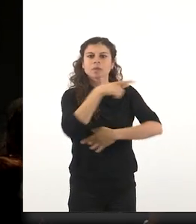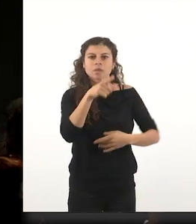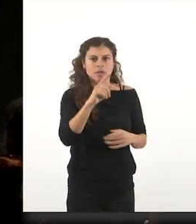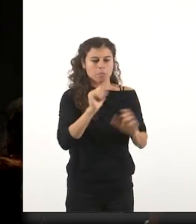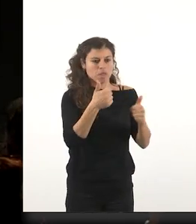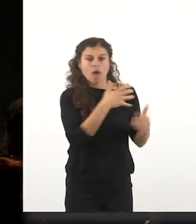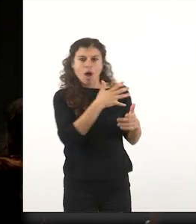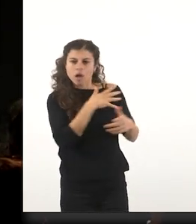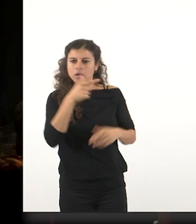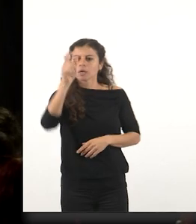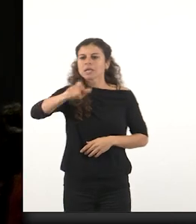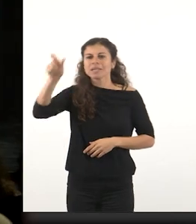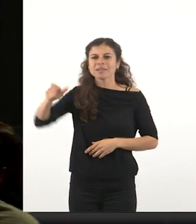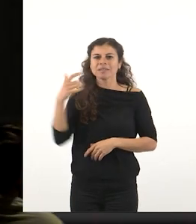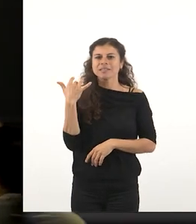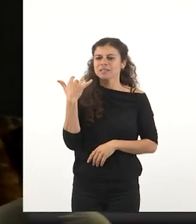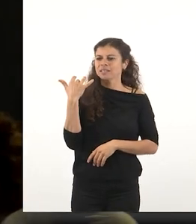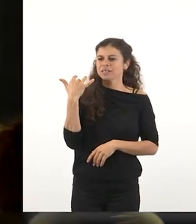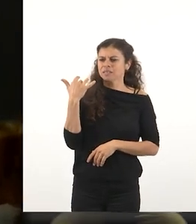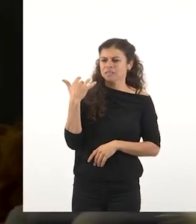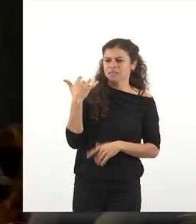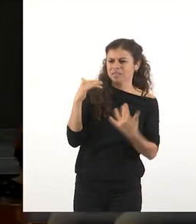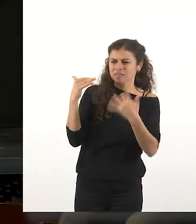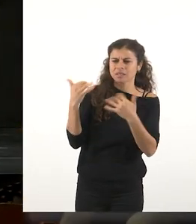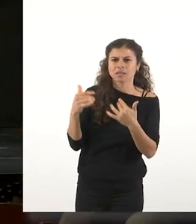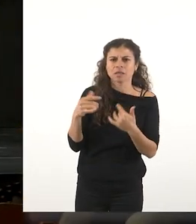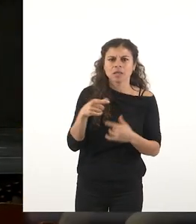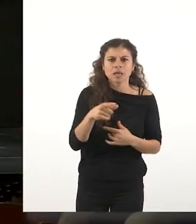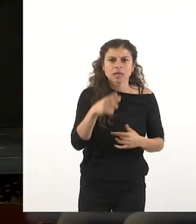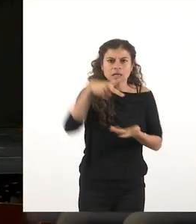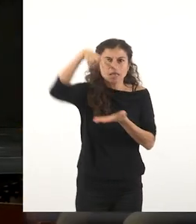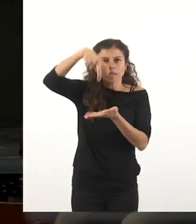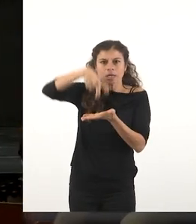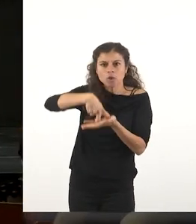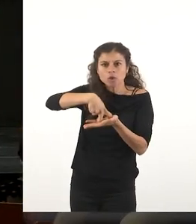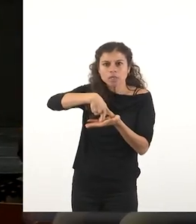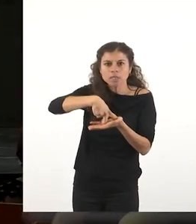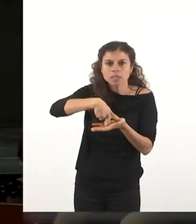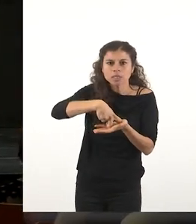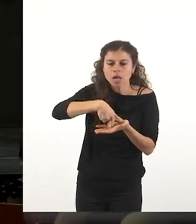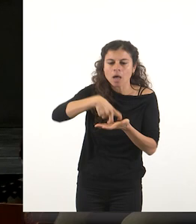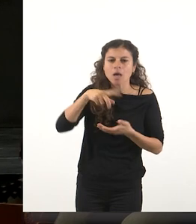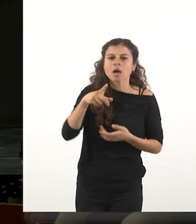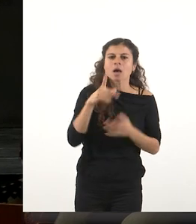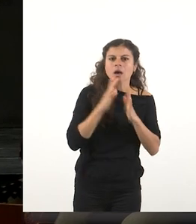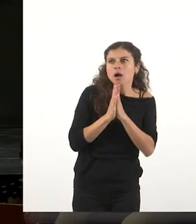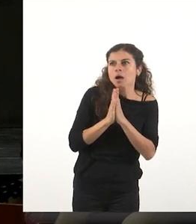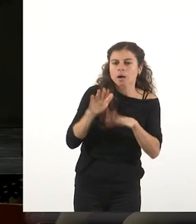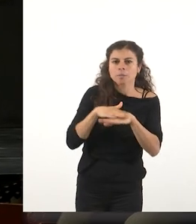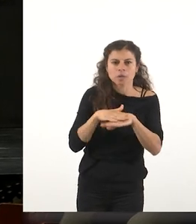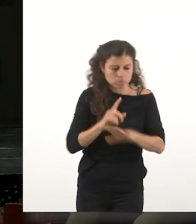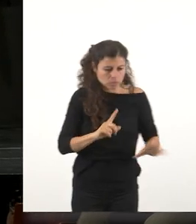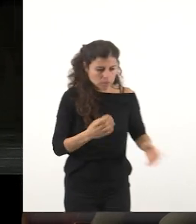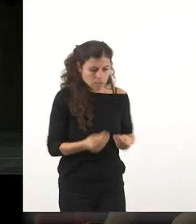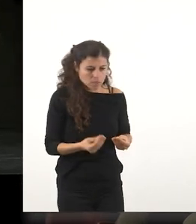gente murmura y se ríe. Y en la puerta de la discoteca se pone llorando de rodillas a pedirme perdón. No, no, no, no, Antonio, no. Estás pasada, ahora vengo, ¿vale? Pero me grita Antonio, que me está mirando la gente, por